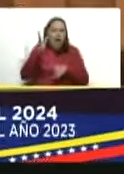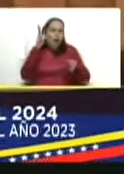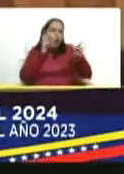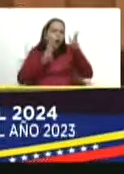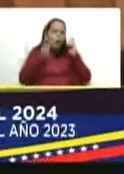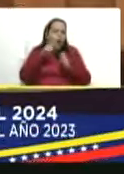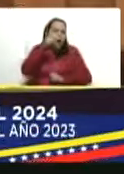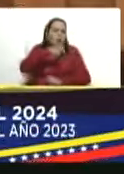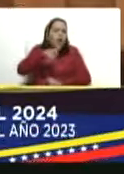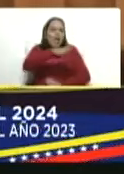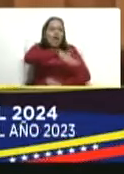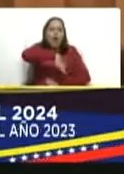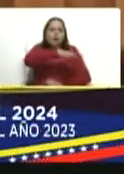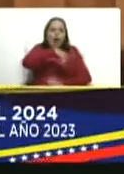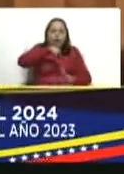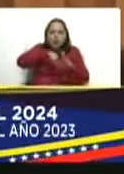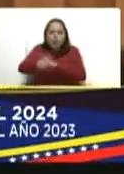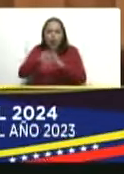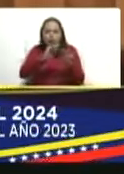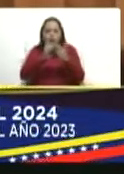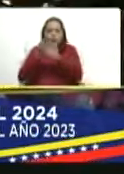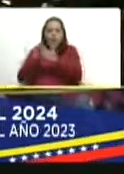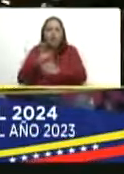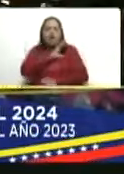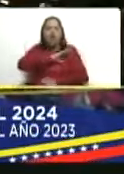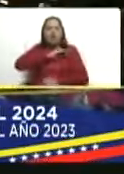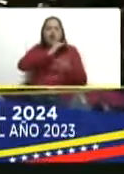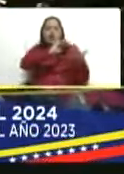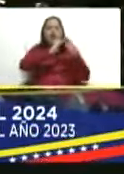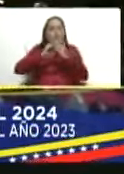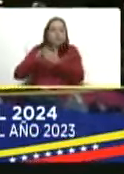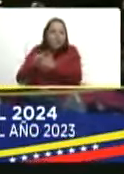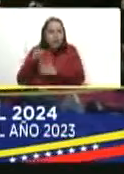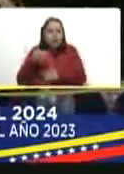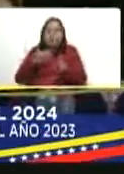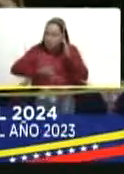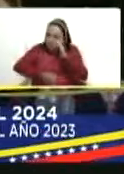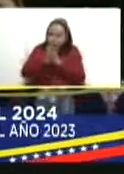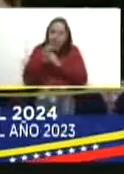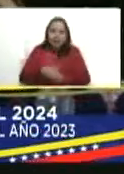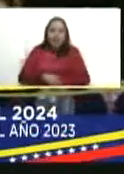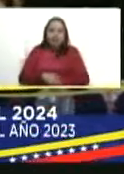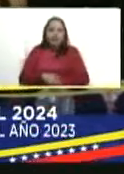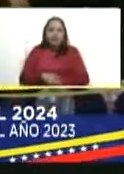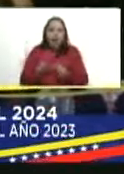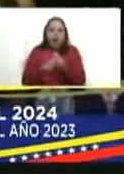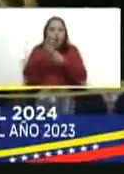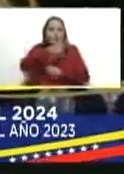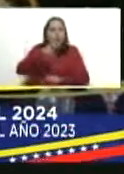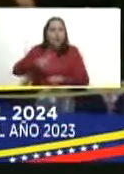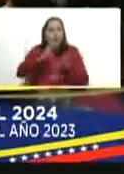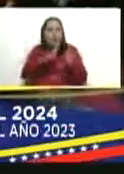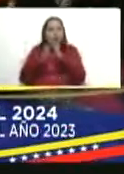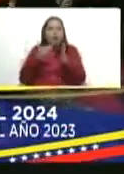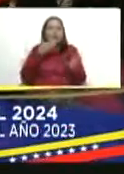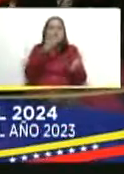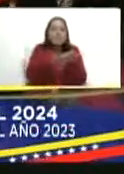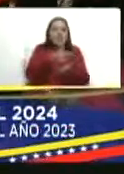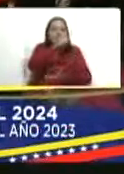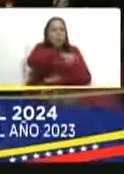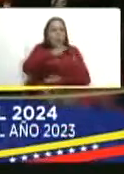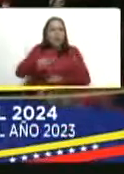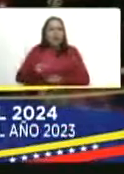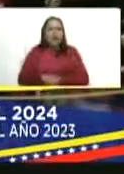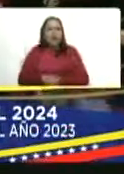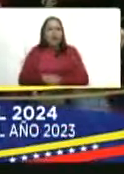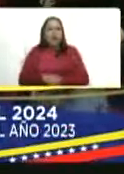las plazas, en las comunidades, en los consejos comunales. Vayan al Poder Popular a pedirle al pueblo